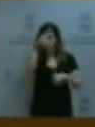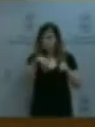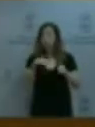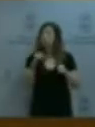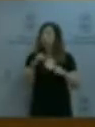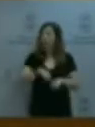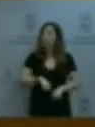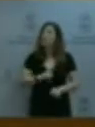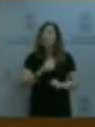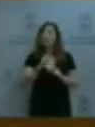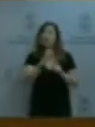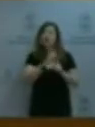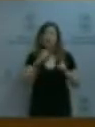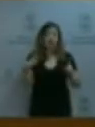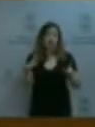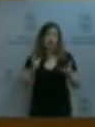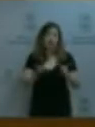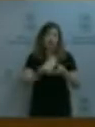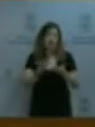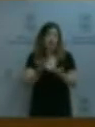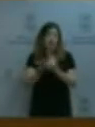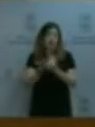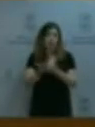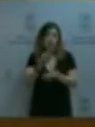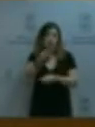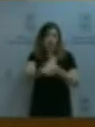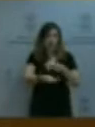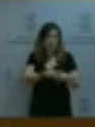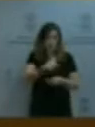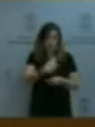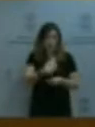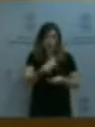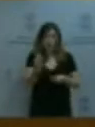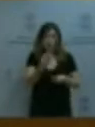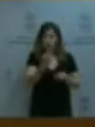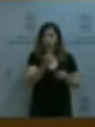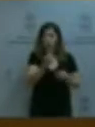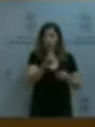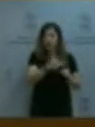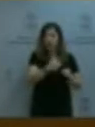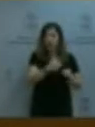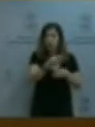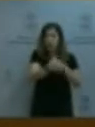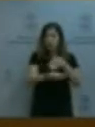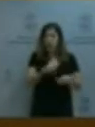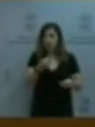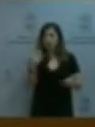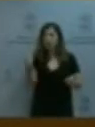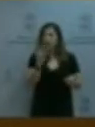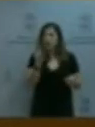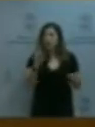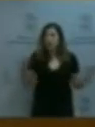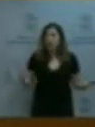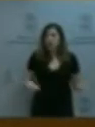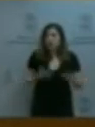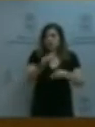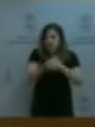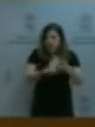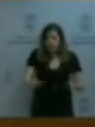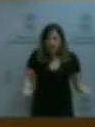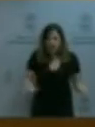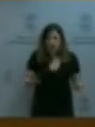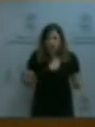ejecute. Deberían promover un incidente de ejecución. Debería promoverse un incidente de ejecución